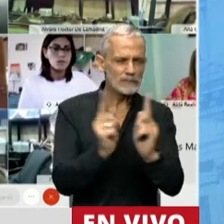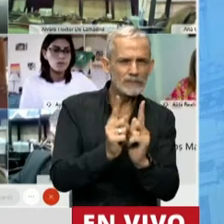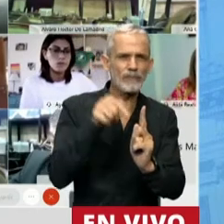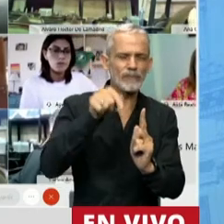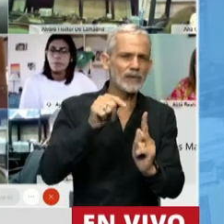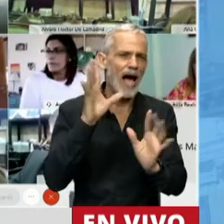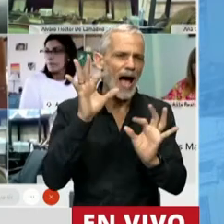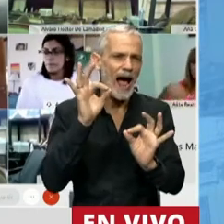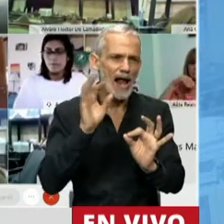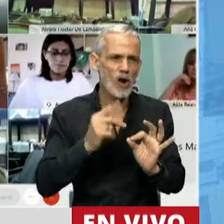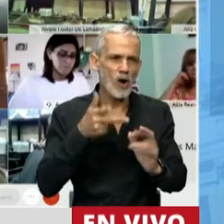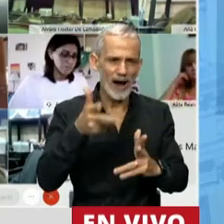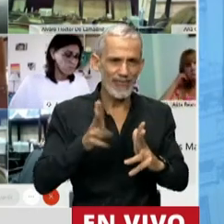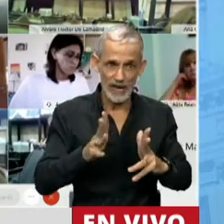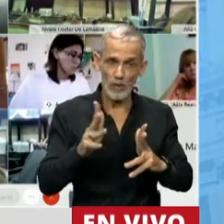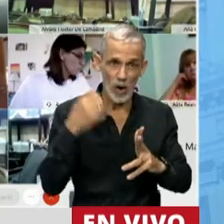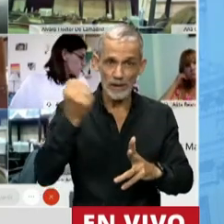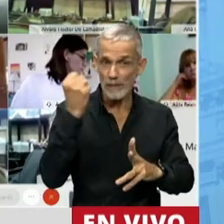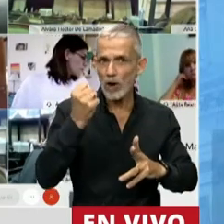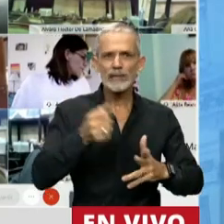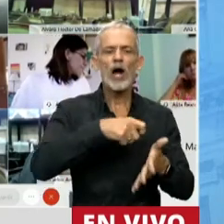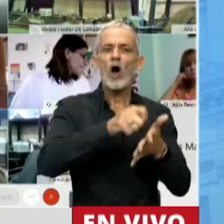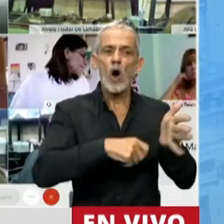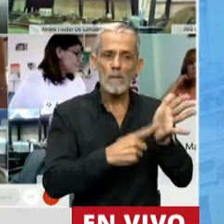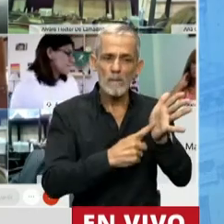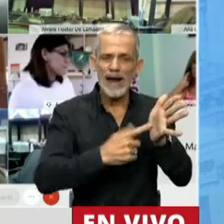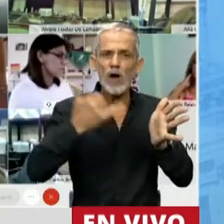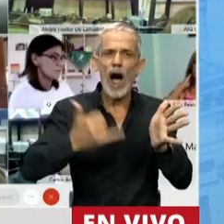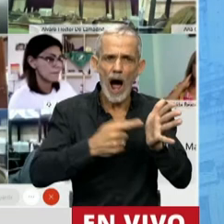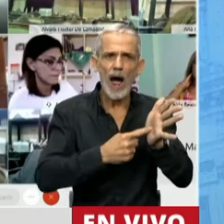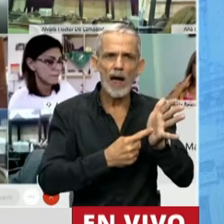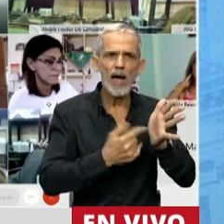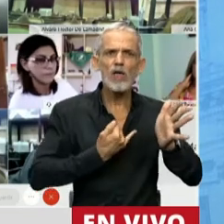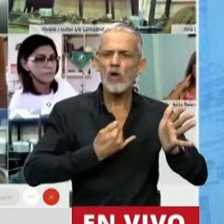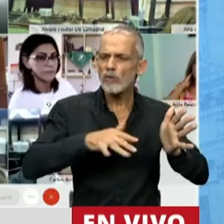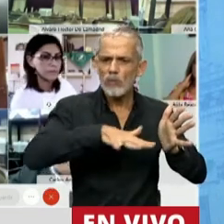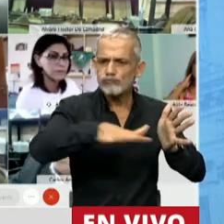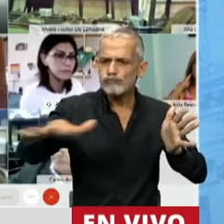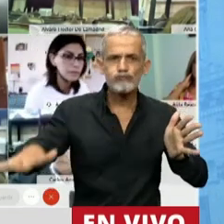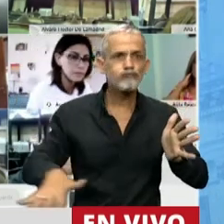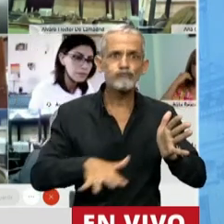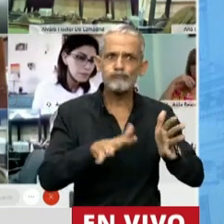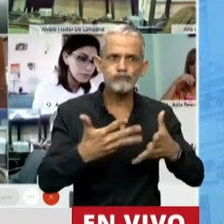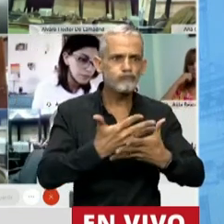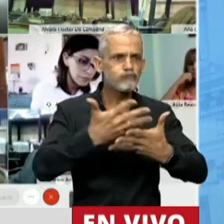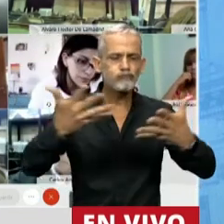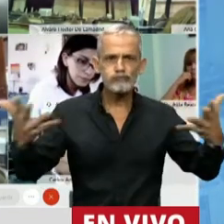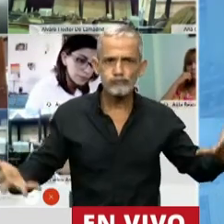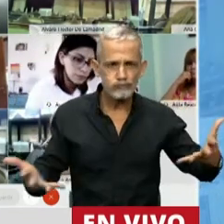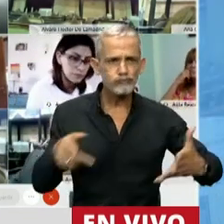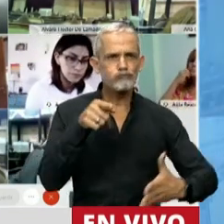que creo que es importante ratificarlo. Es un convenio que tiene un ámbito de aplicación muy grande, de modo